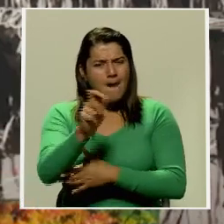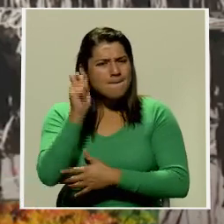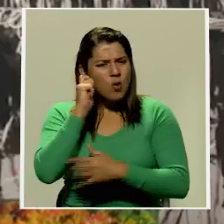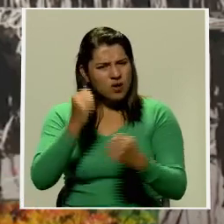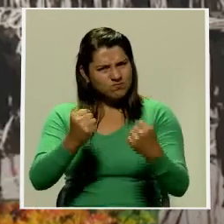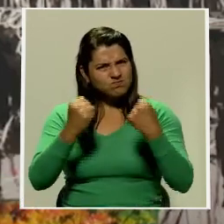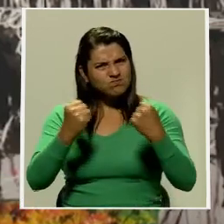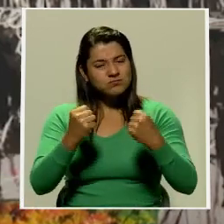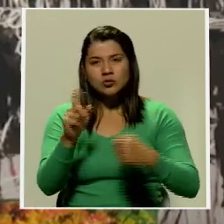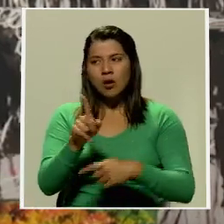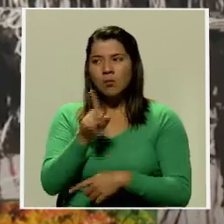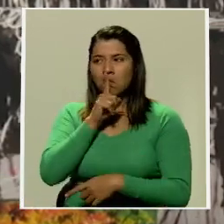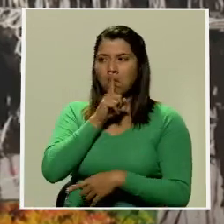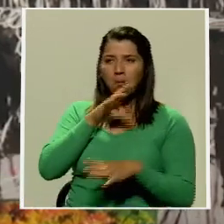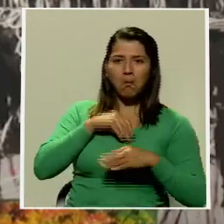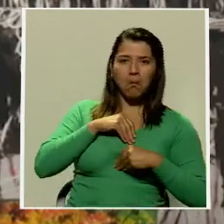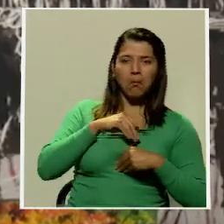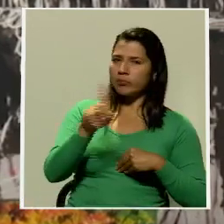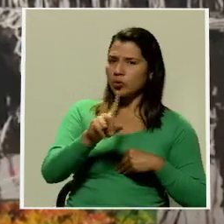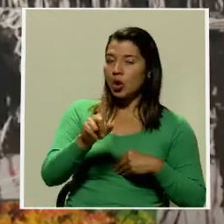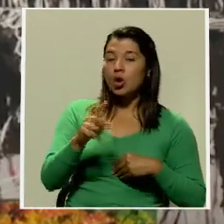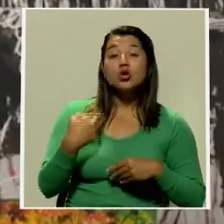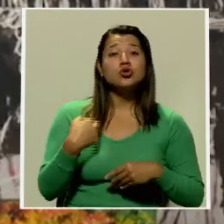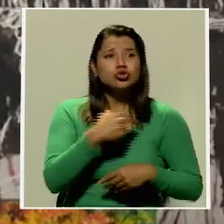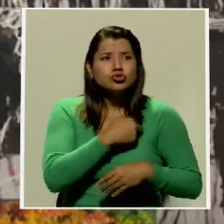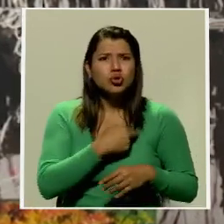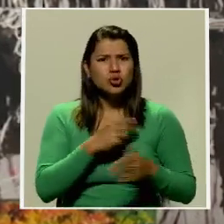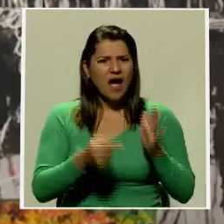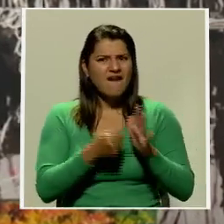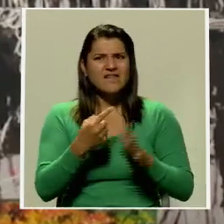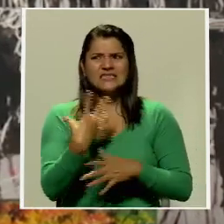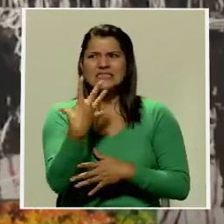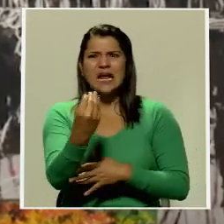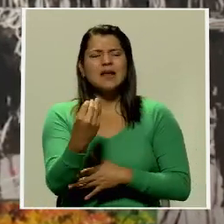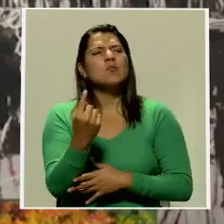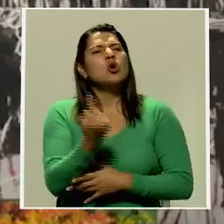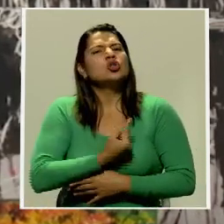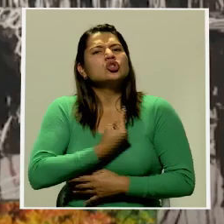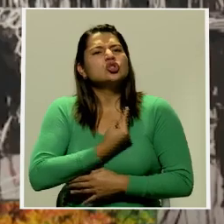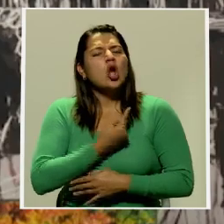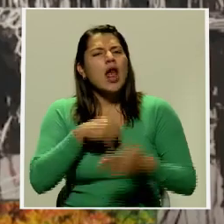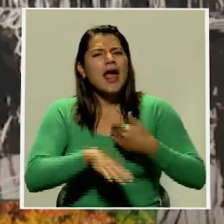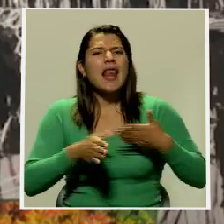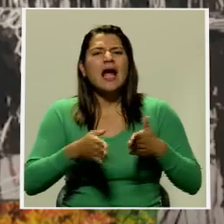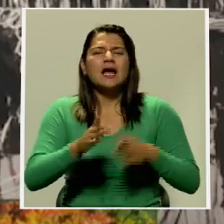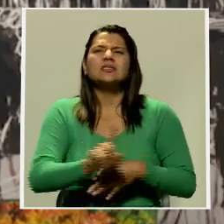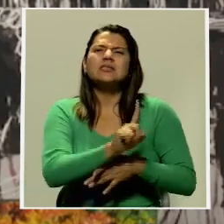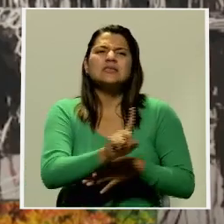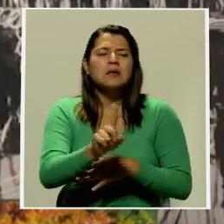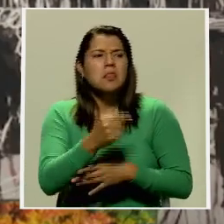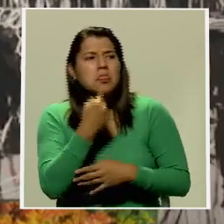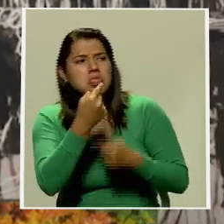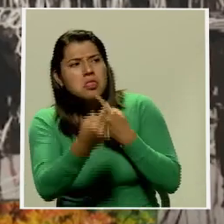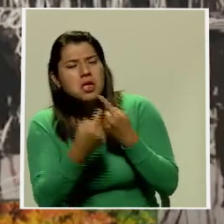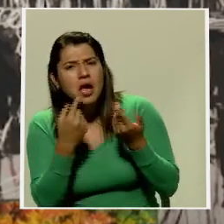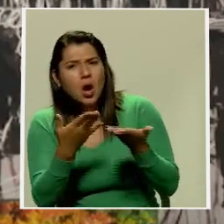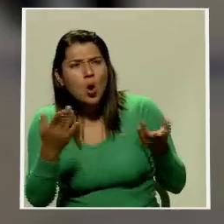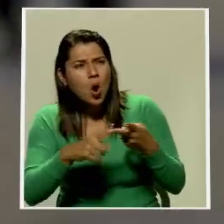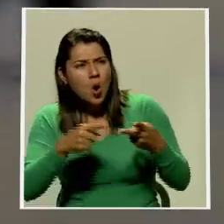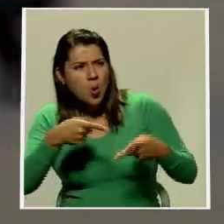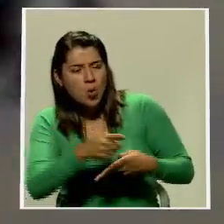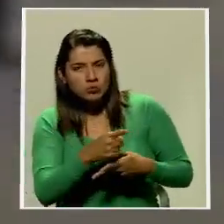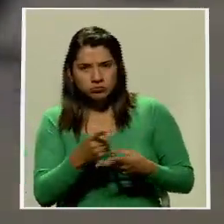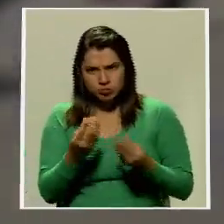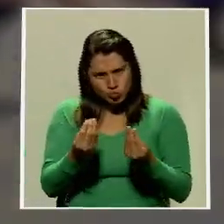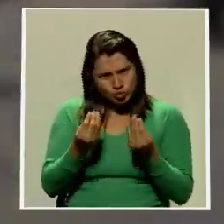valientes, porque no crea el hecho de que estemos solas en las calles y que nos digan piropos o que nos hagan amenazas, eso da mucho miedo.